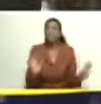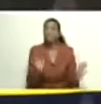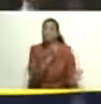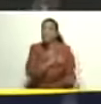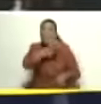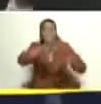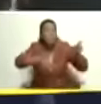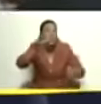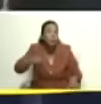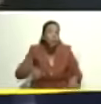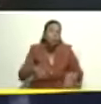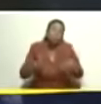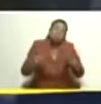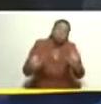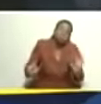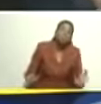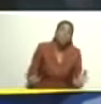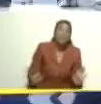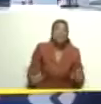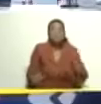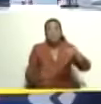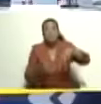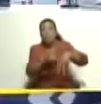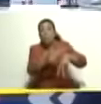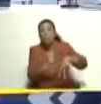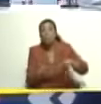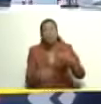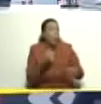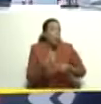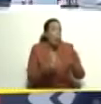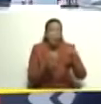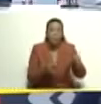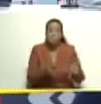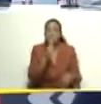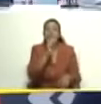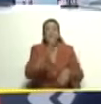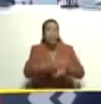Si cae volteado, si cae parado, donde caiga.